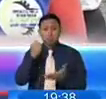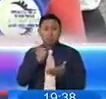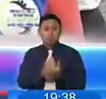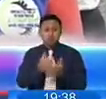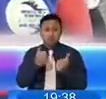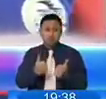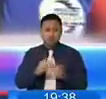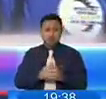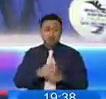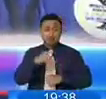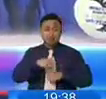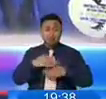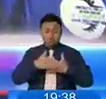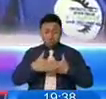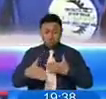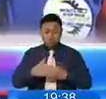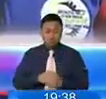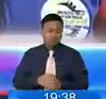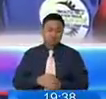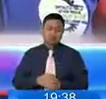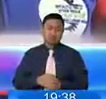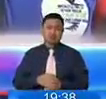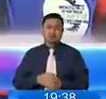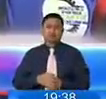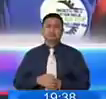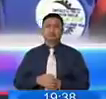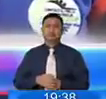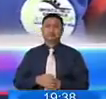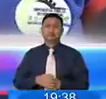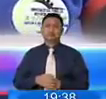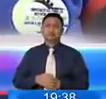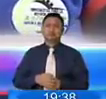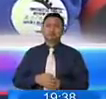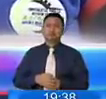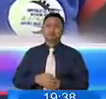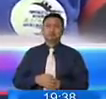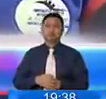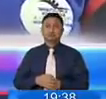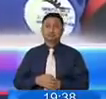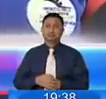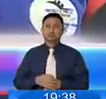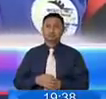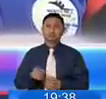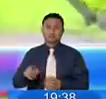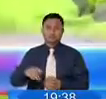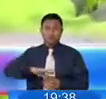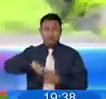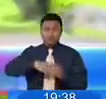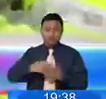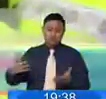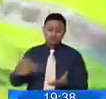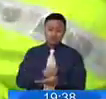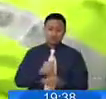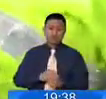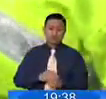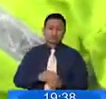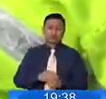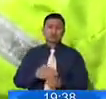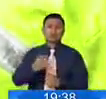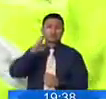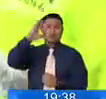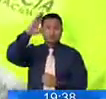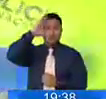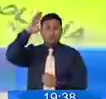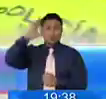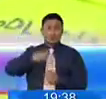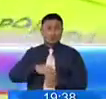la duración de lo que están vendiéndole al consumidor, ¿no? Esas cosas han sido retenidas. Por esta razón, la policía del